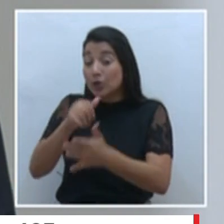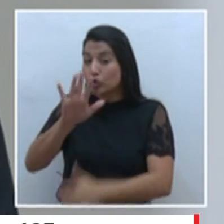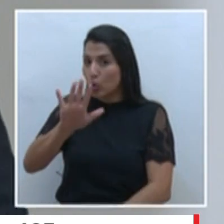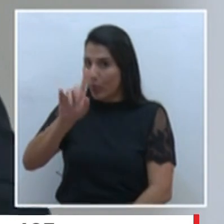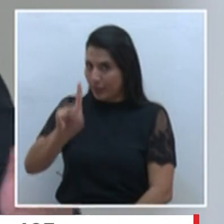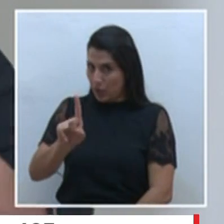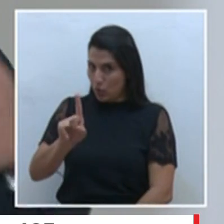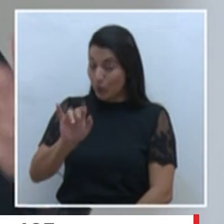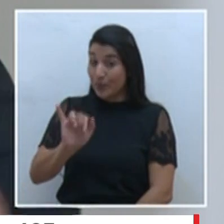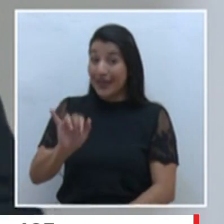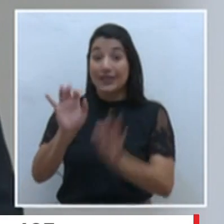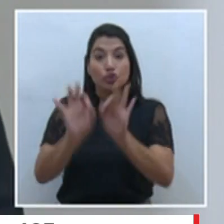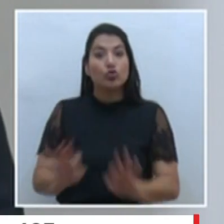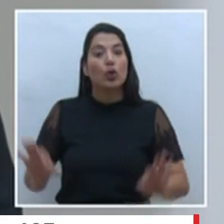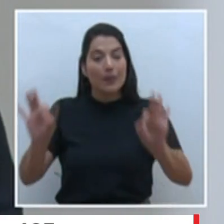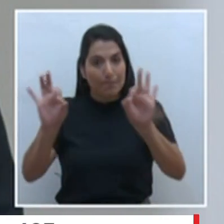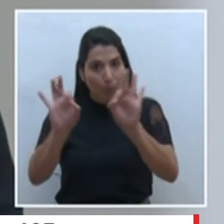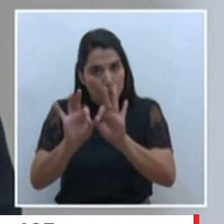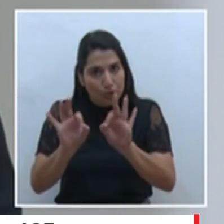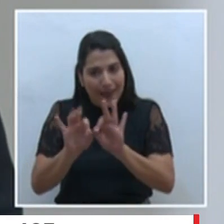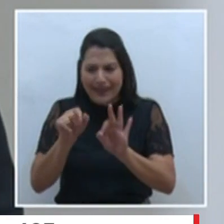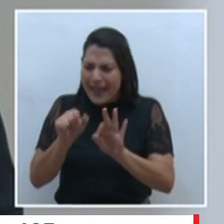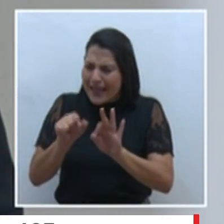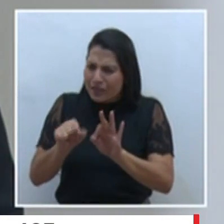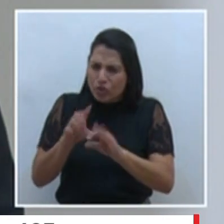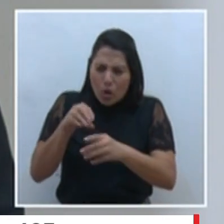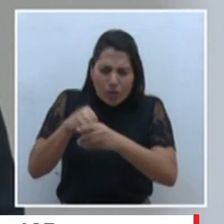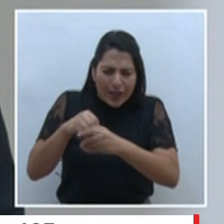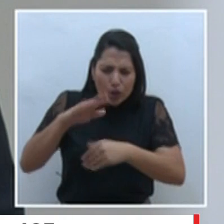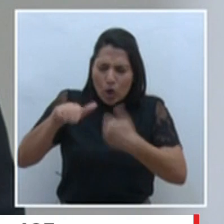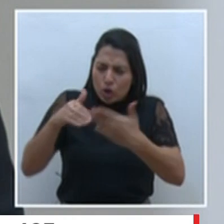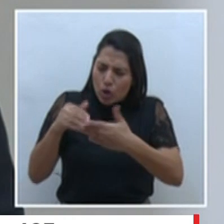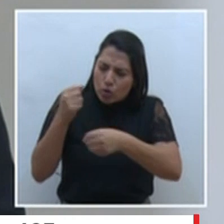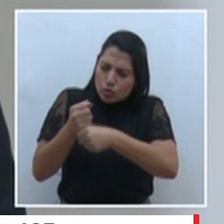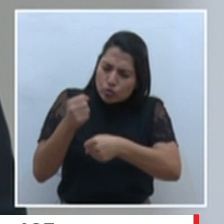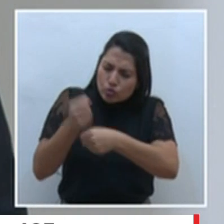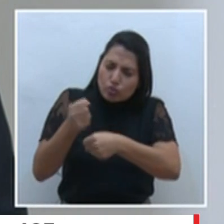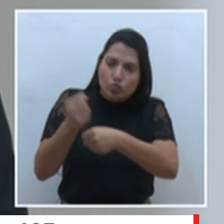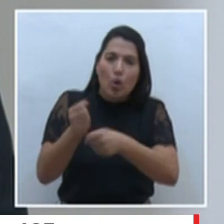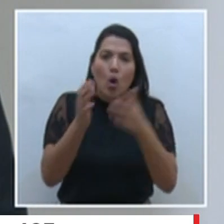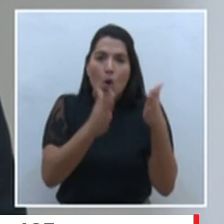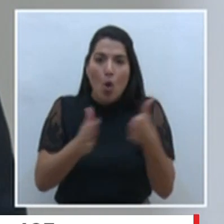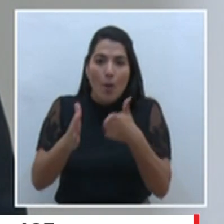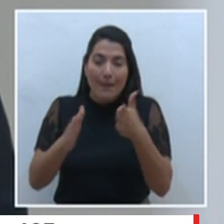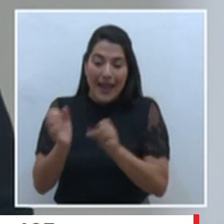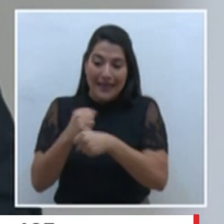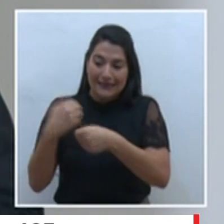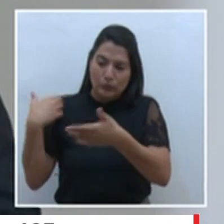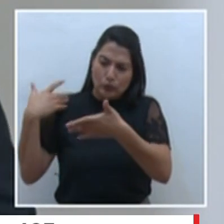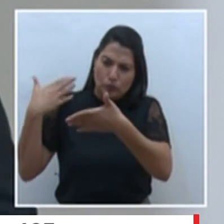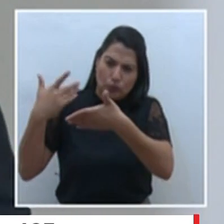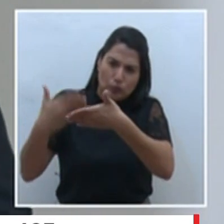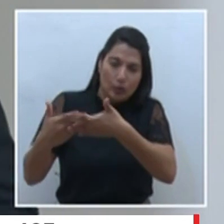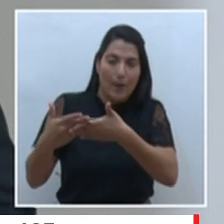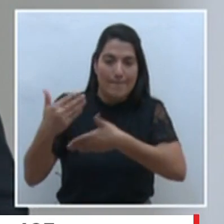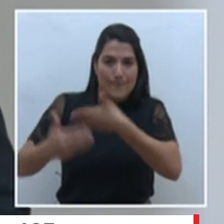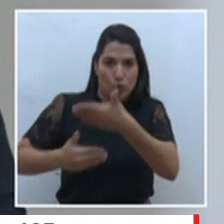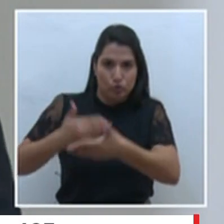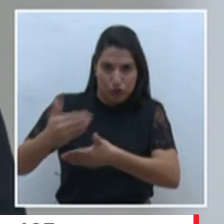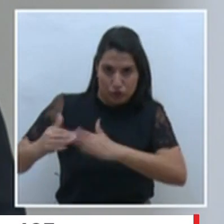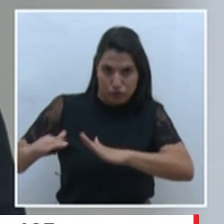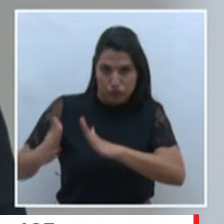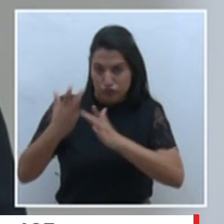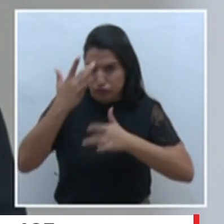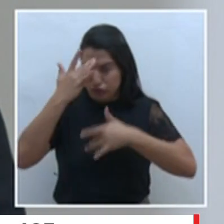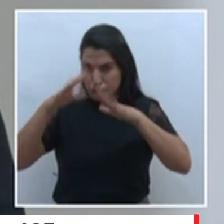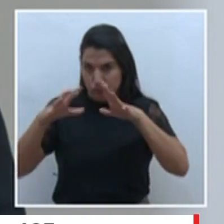importante porque ha sido parte de todas las medidas y planes de contingencia que hemos llevado a lo largo de este proceso. Estas 51 camas están